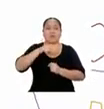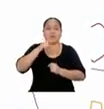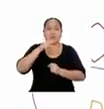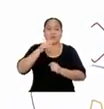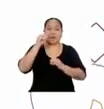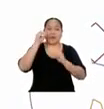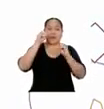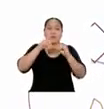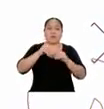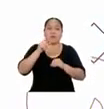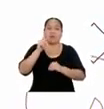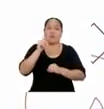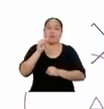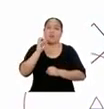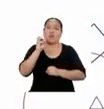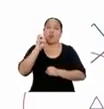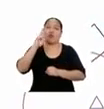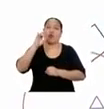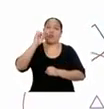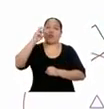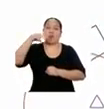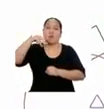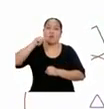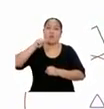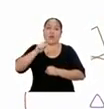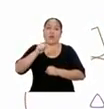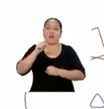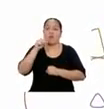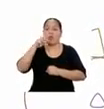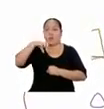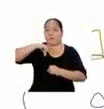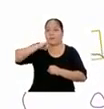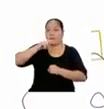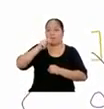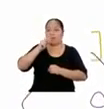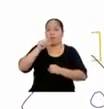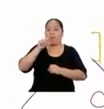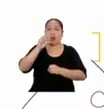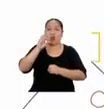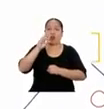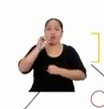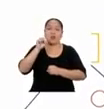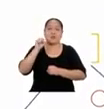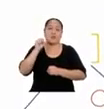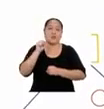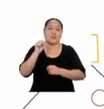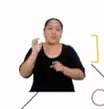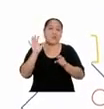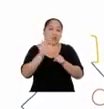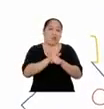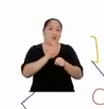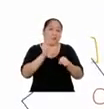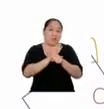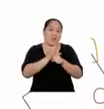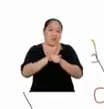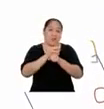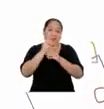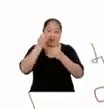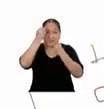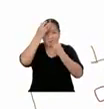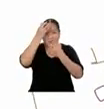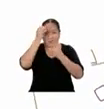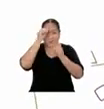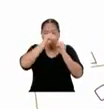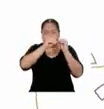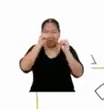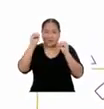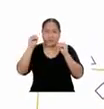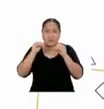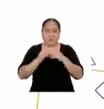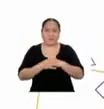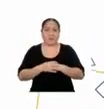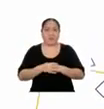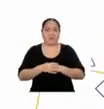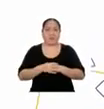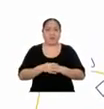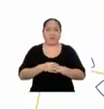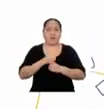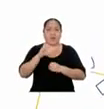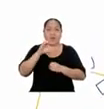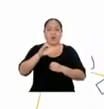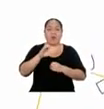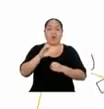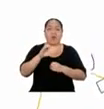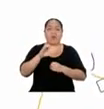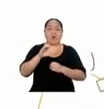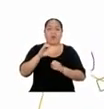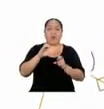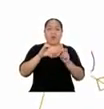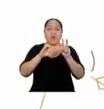el teorema de Pitágoras. Sí, hay que completar los datos nomás. El cuadrado de la hipotenusa